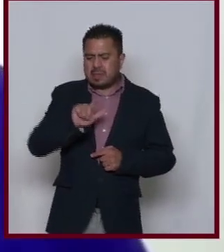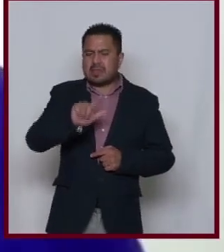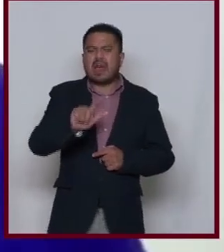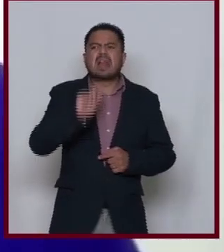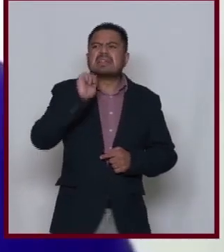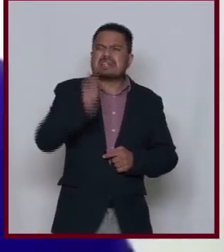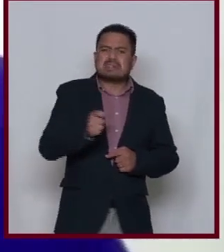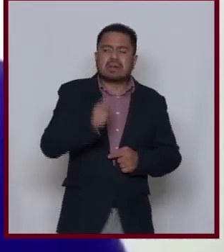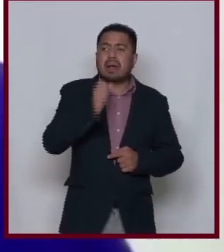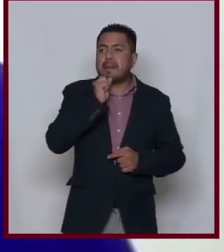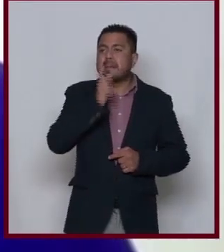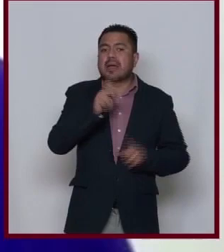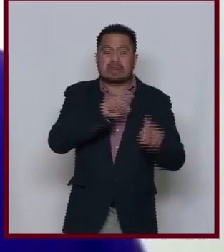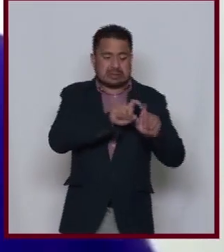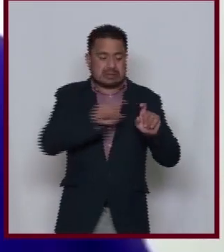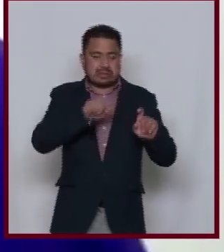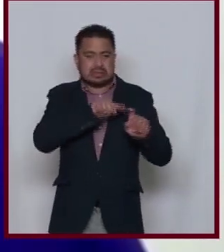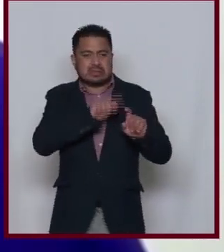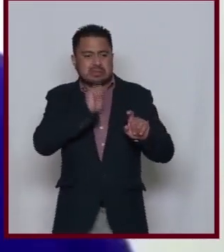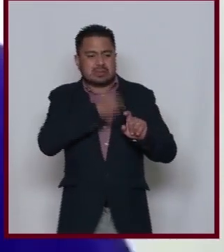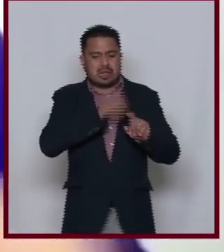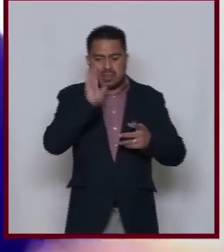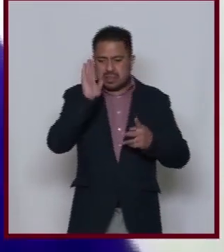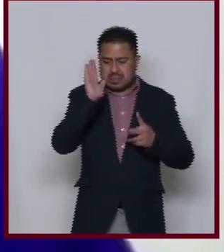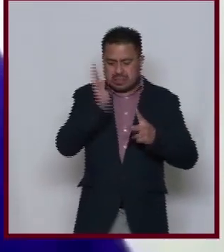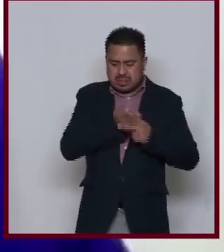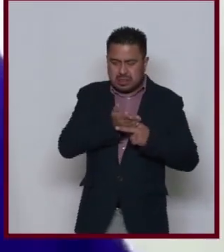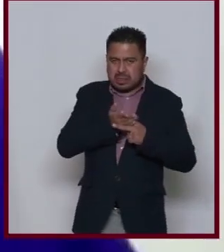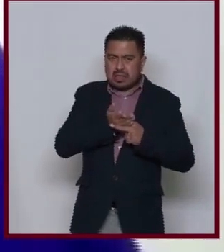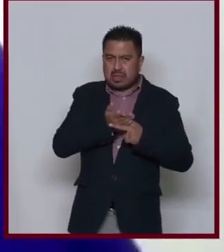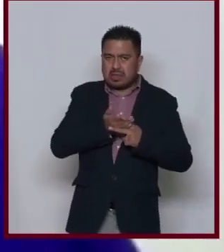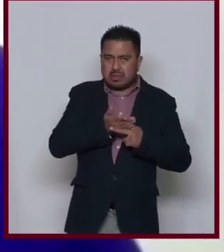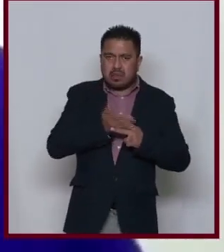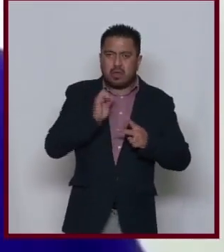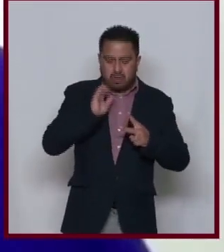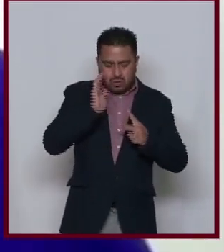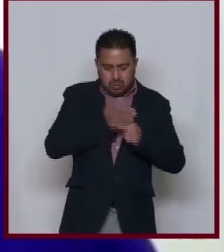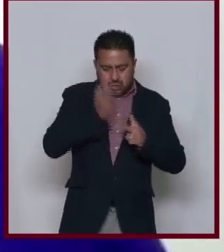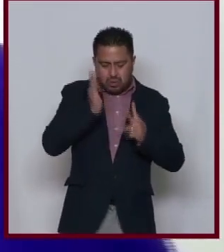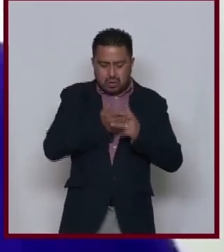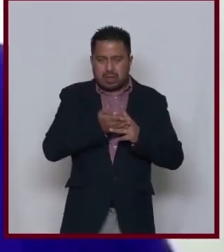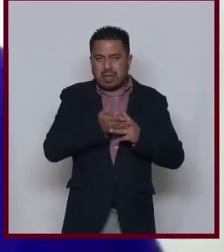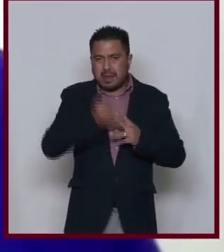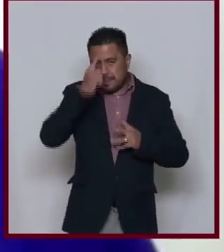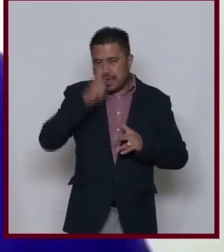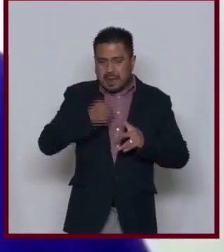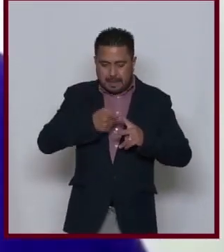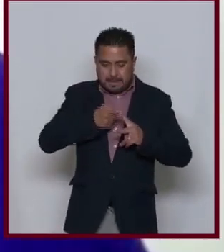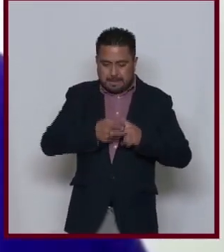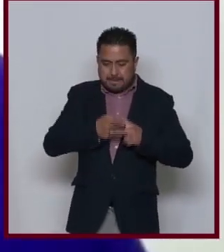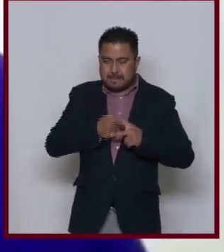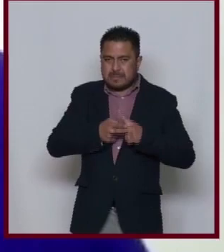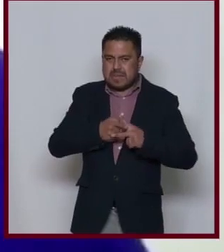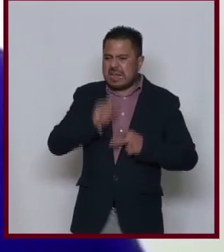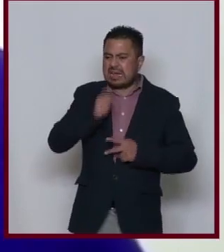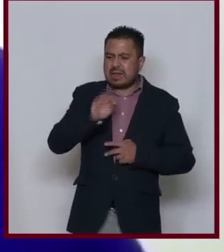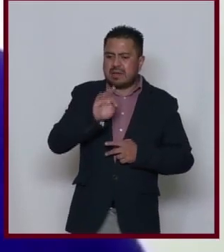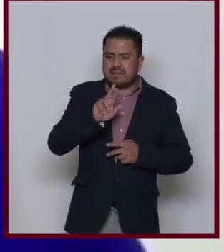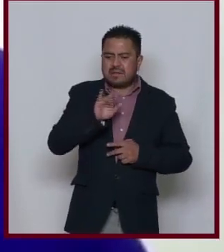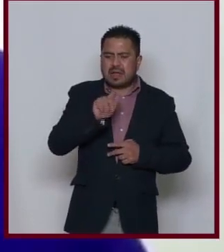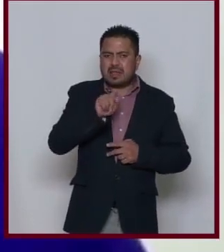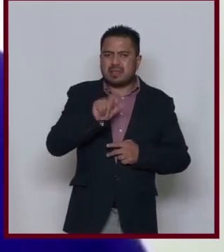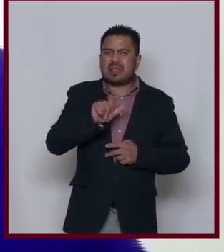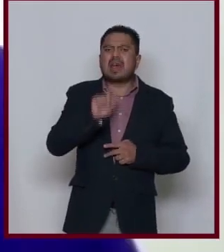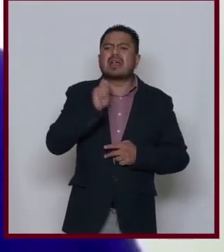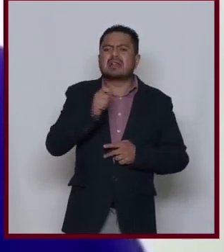fractal, la palabra fractal significa dividido, ¿no? O fraccionado. Entonces, en sí, para las matemáticas, un fractal es un objeto